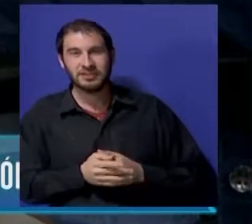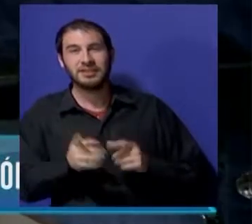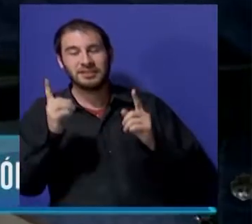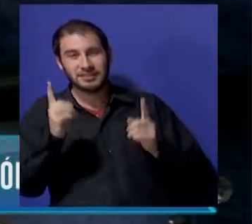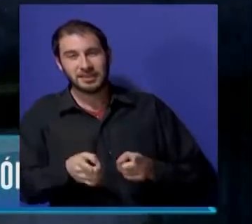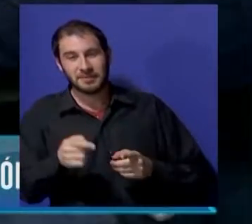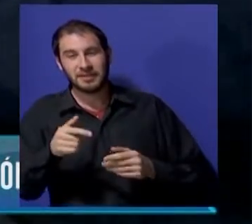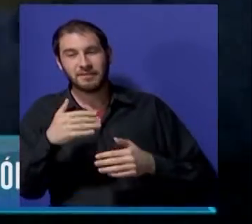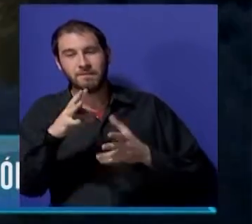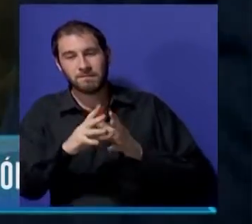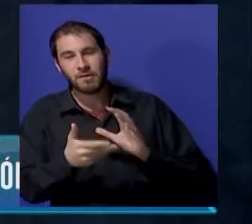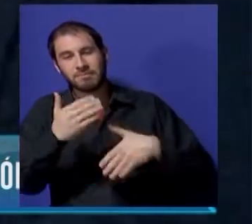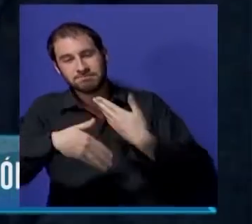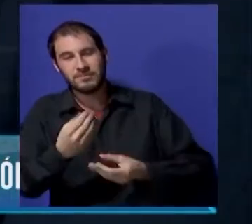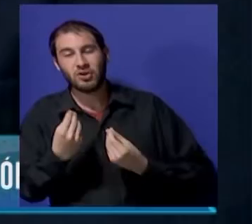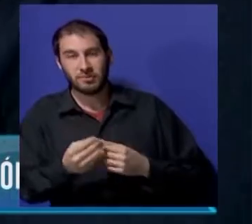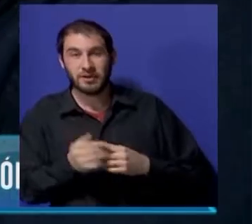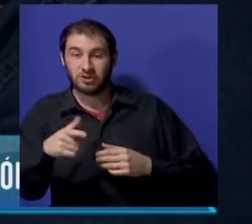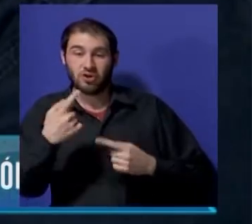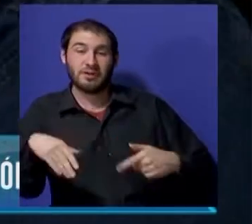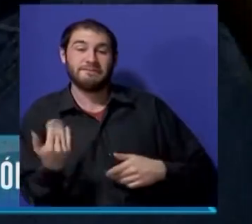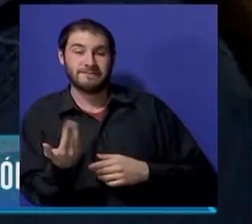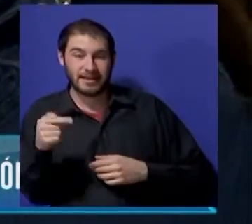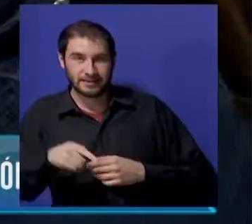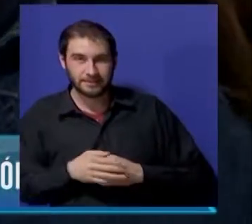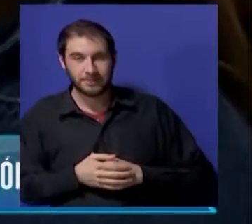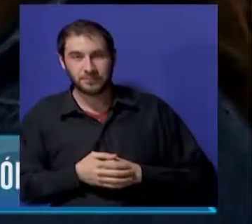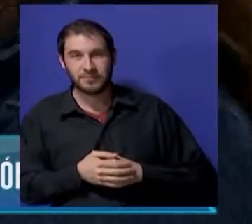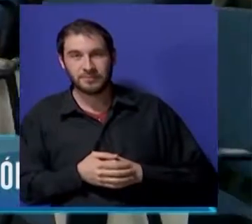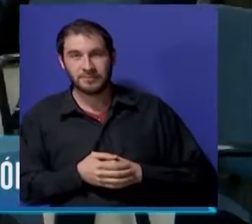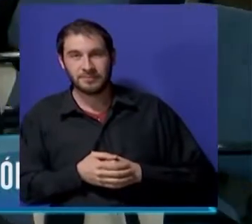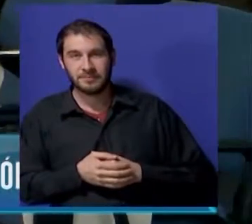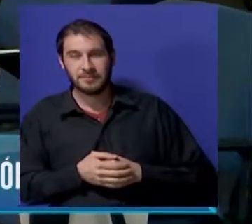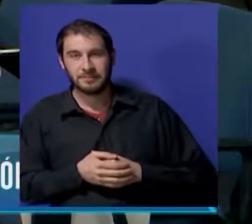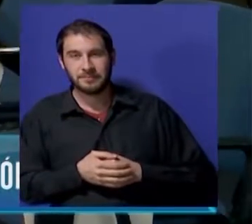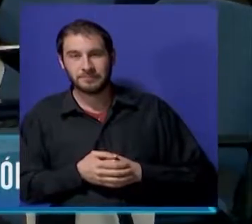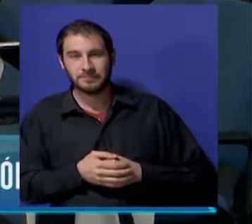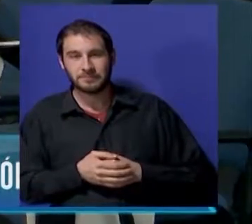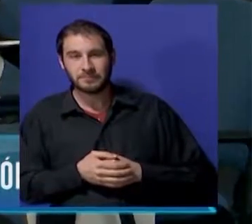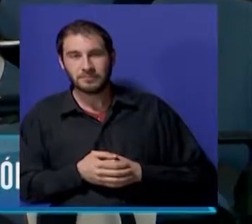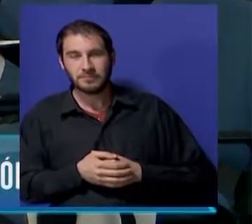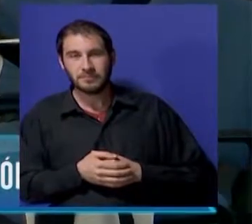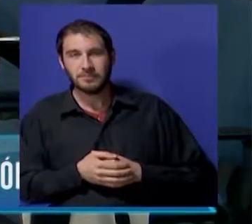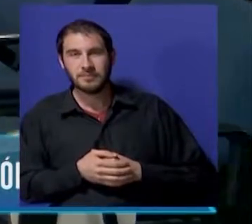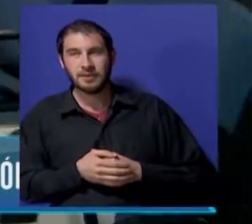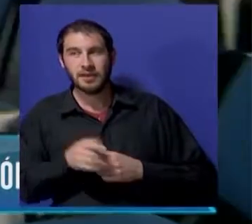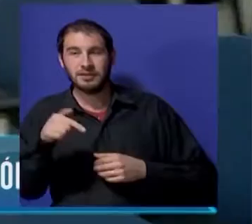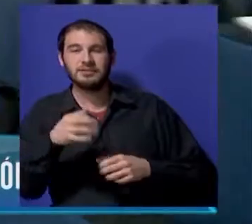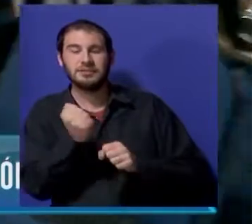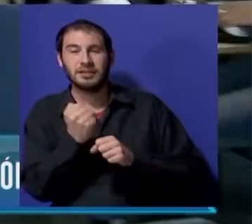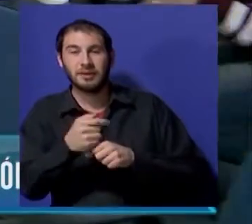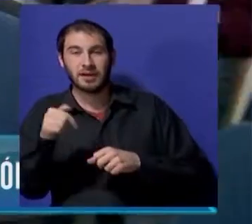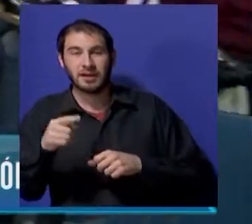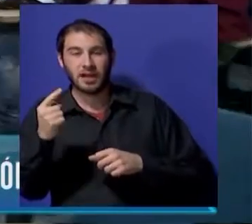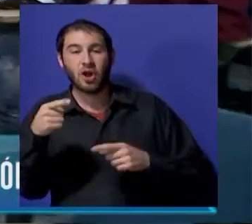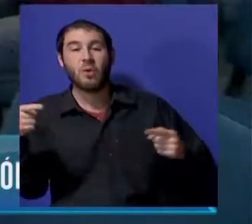ese funcionamiento. Y es una cuenta pendiente, es un poco lo que va y está trabajando la idea de